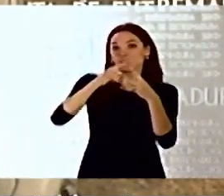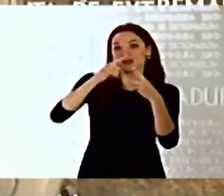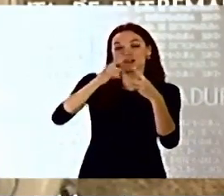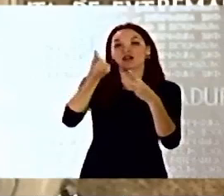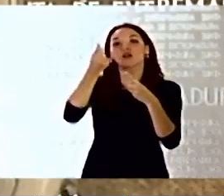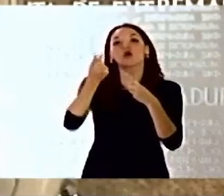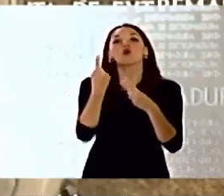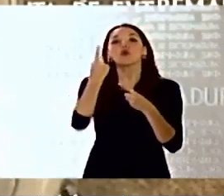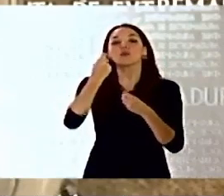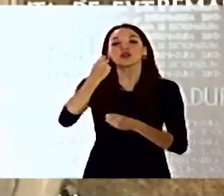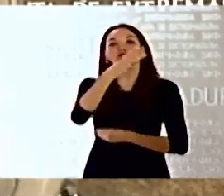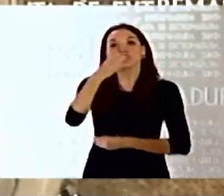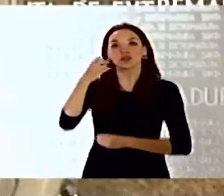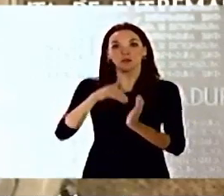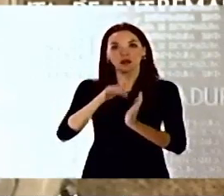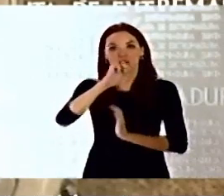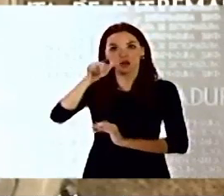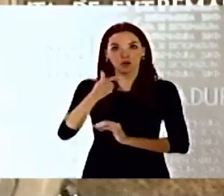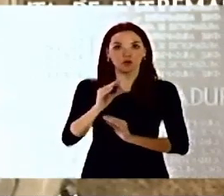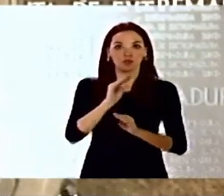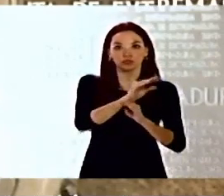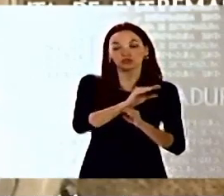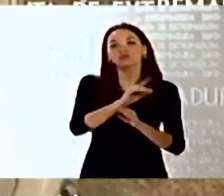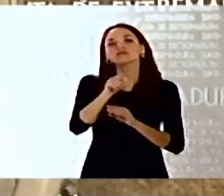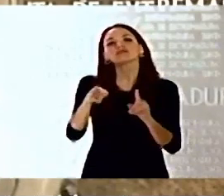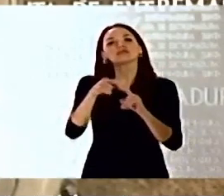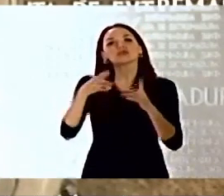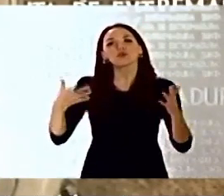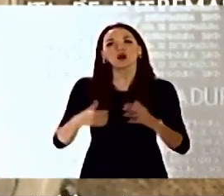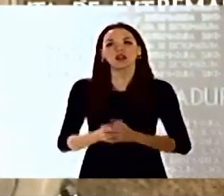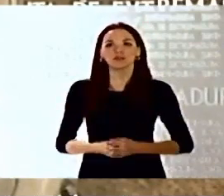con 1.200.000 euros. Se trata de